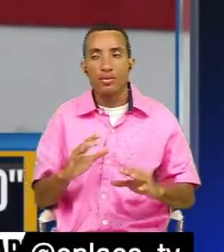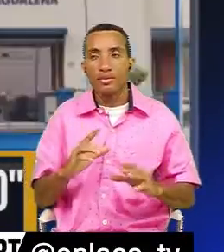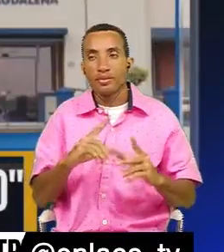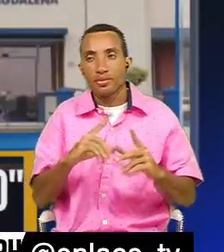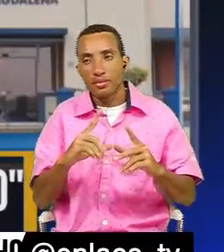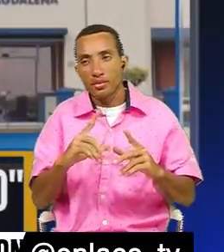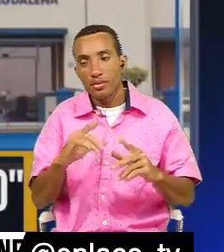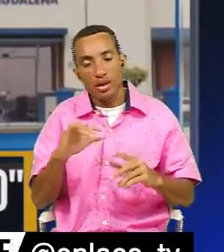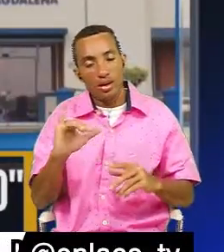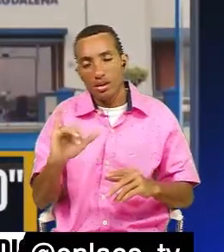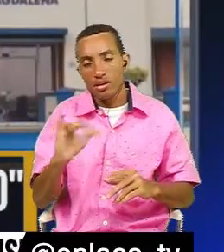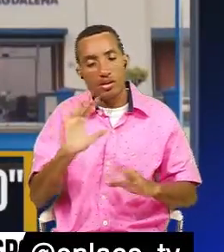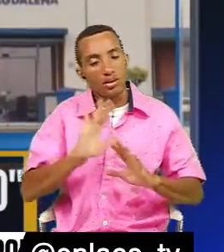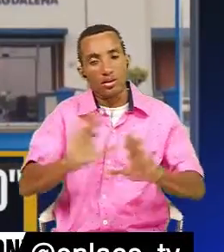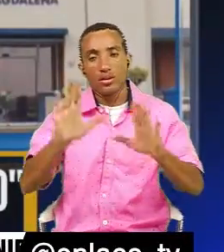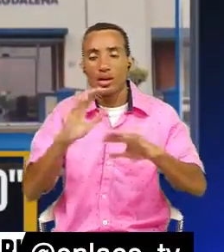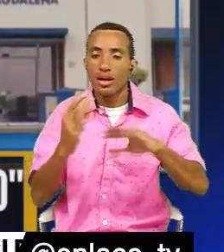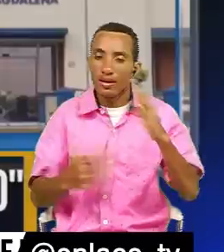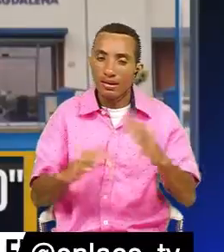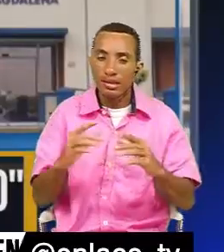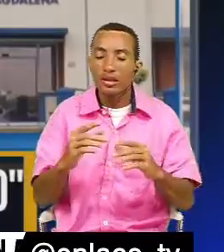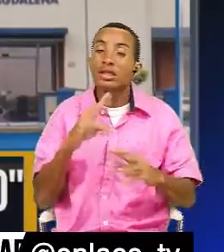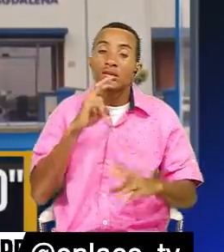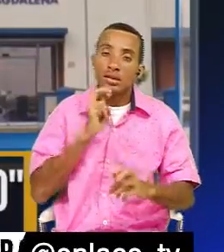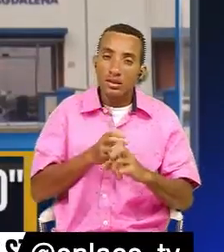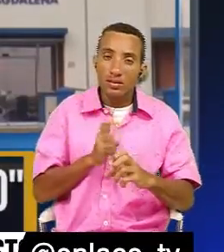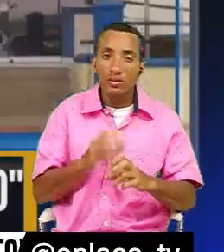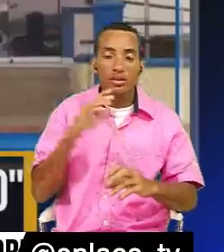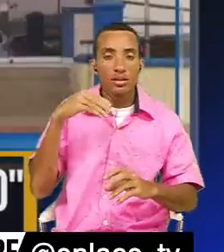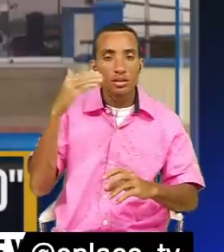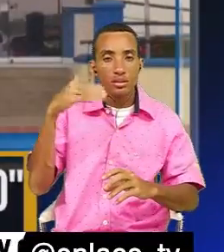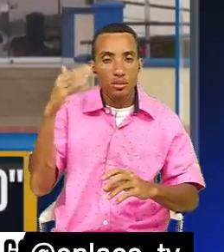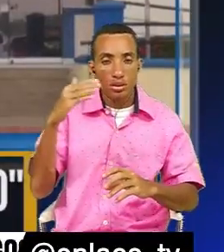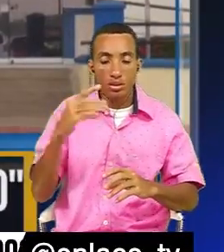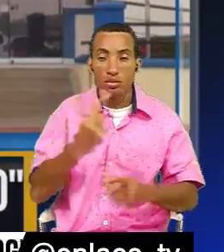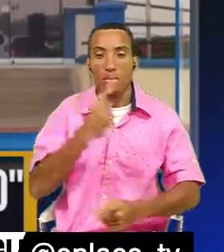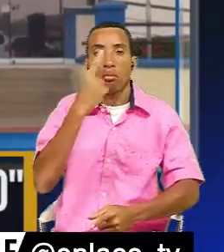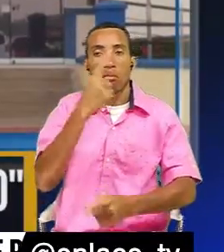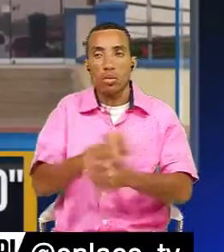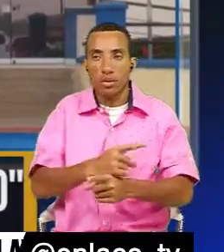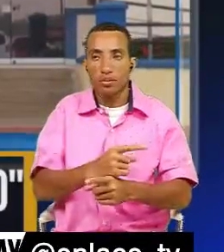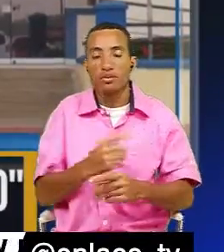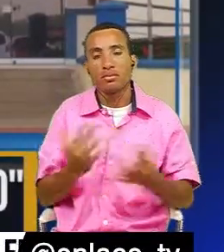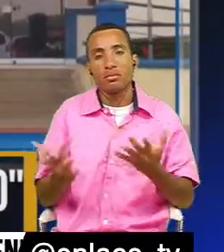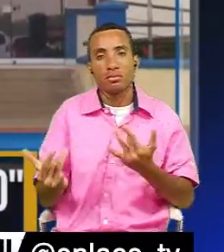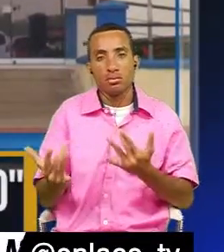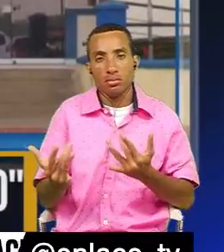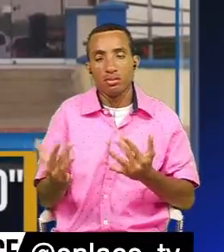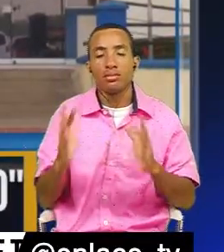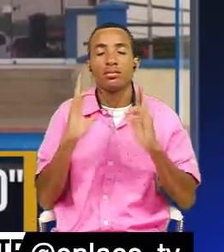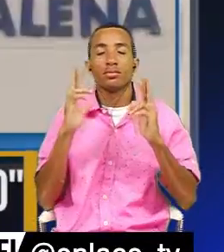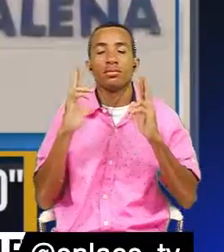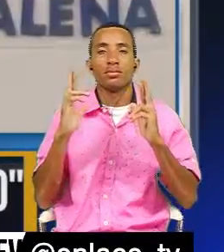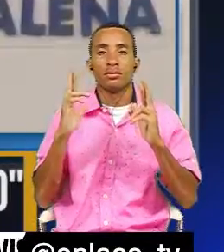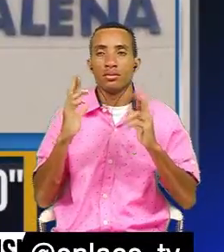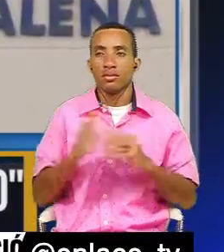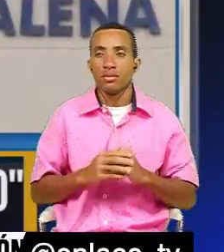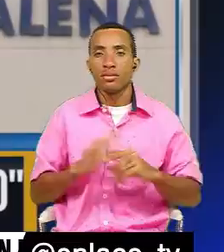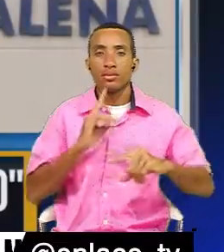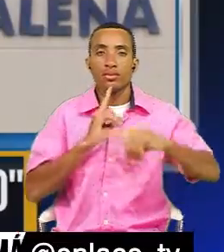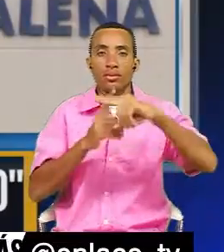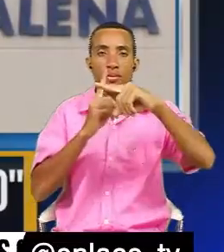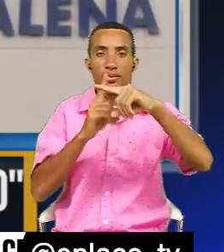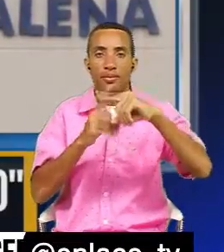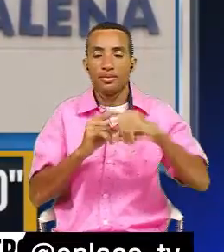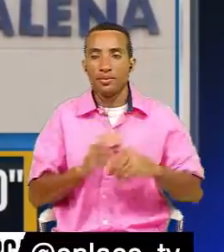veces están en la puja y a lo último se logra conceder. Esperamos que con optimismo hasta el